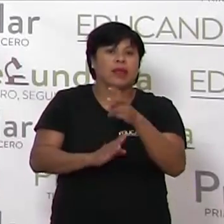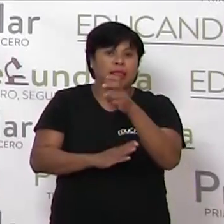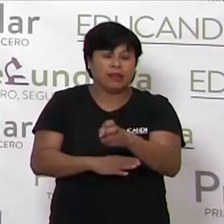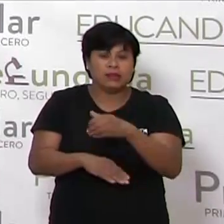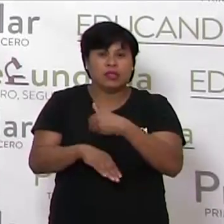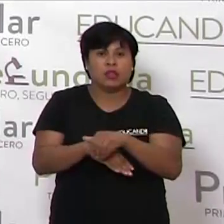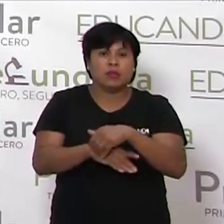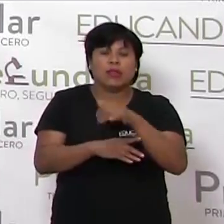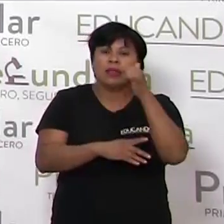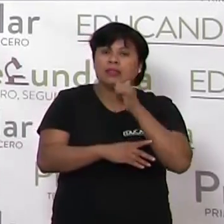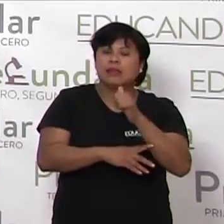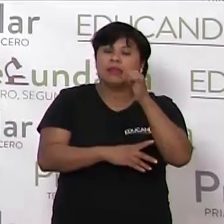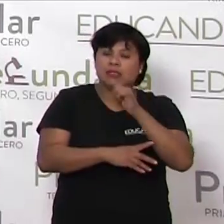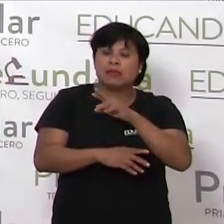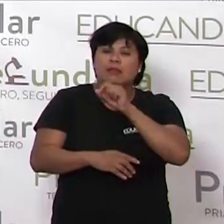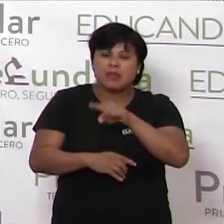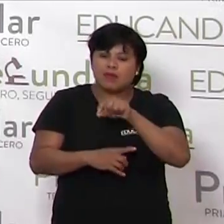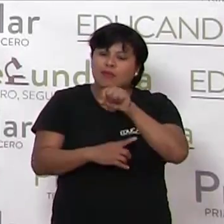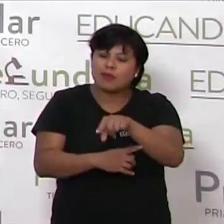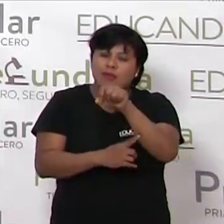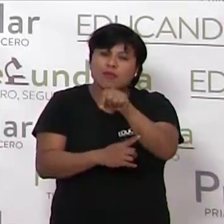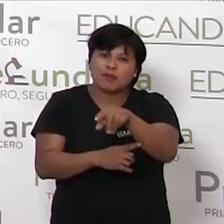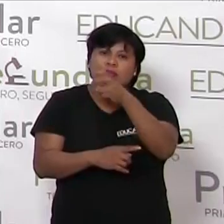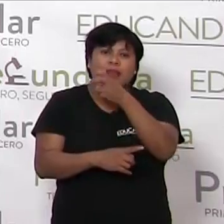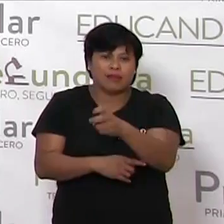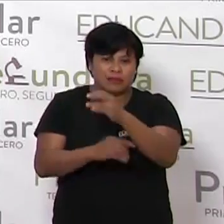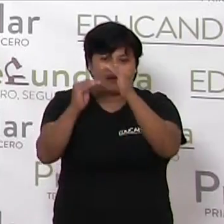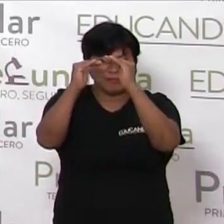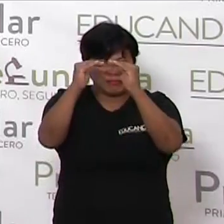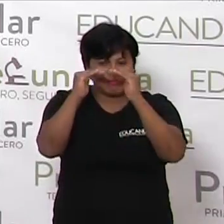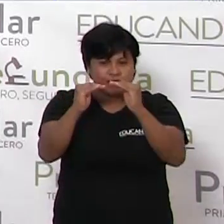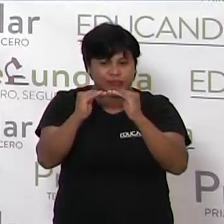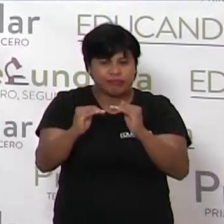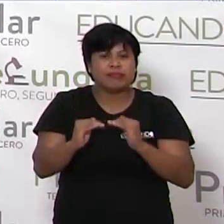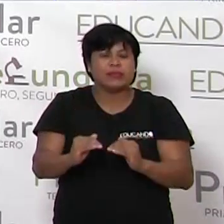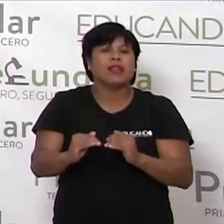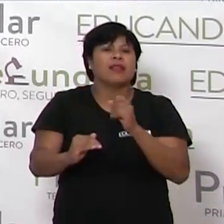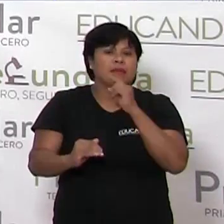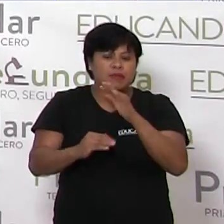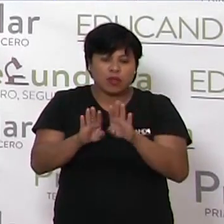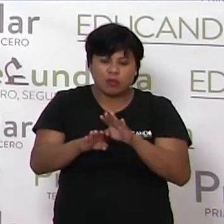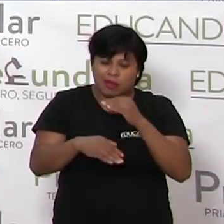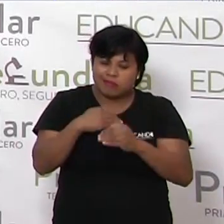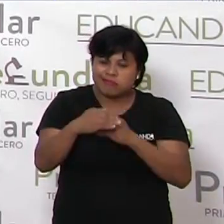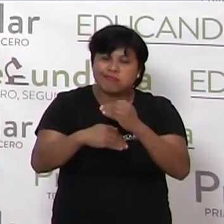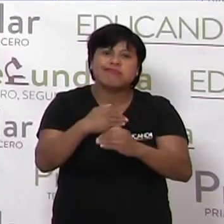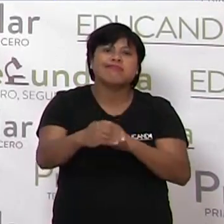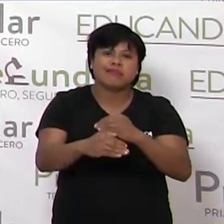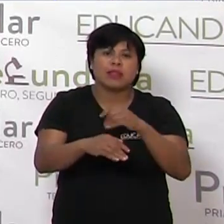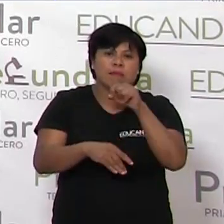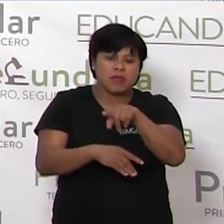ese número que siempre se va a repetir en esos, o es el que está,